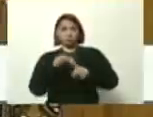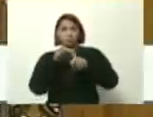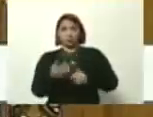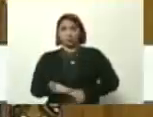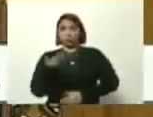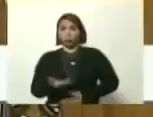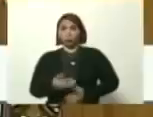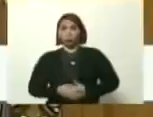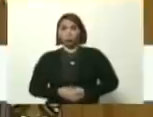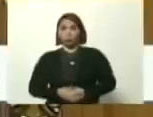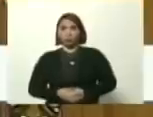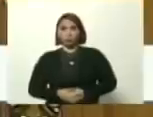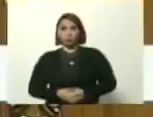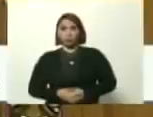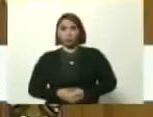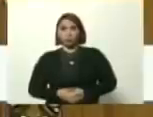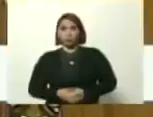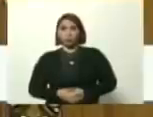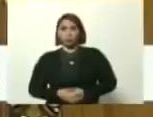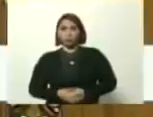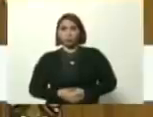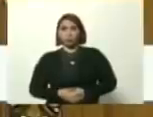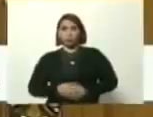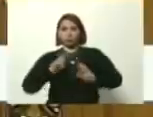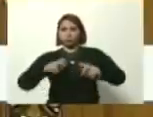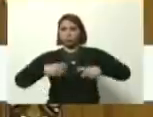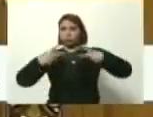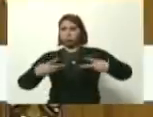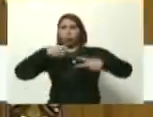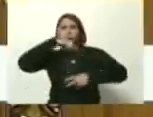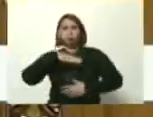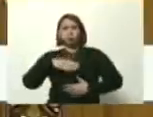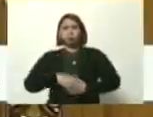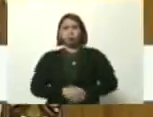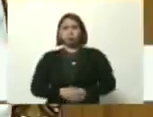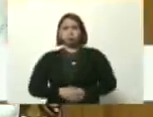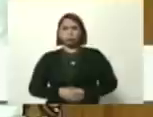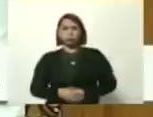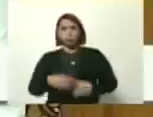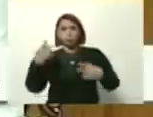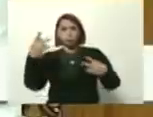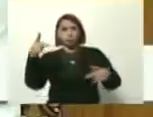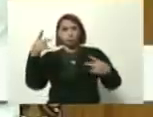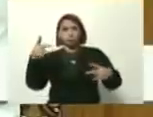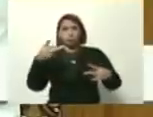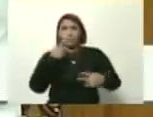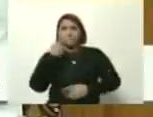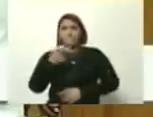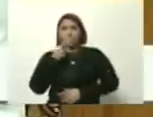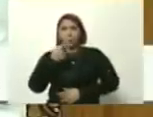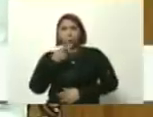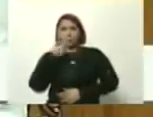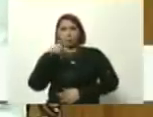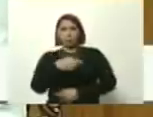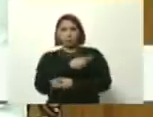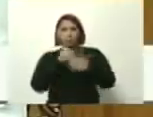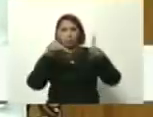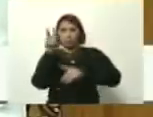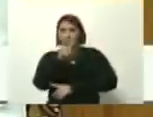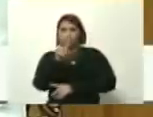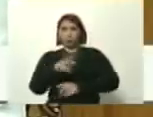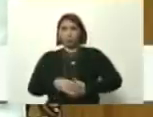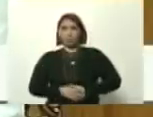trascendental que escribió nueva historia en las páginas de la política y la democracia